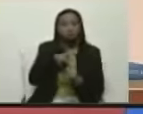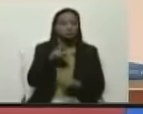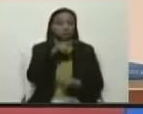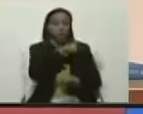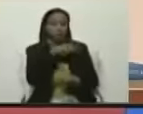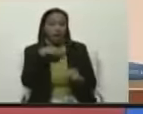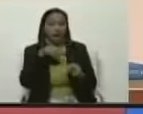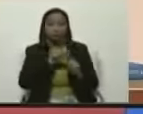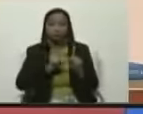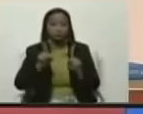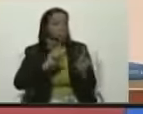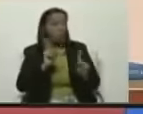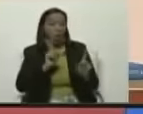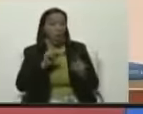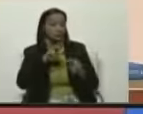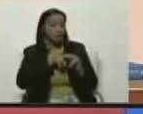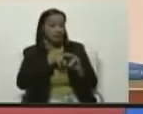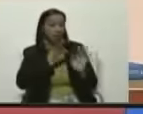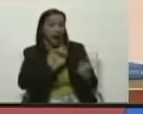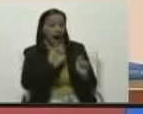se mueva, no se mueve.